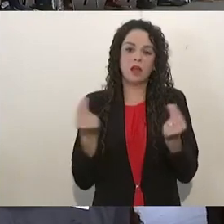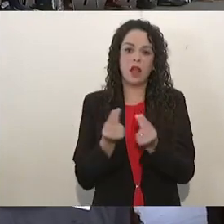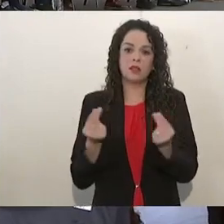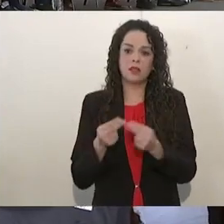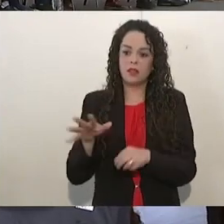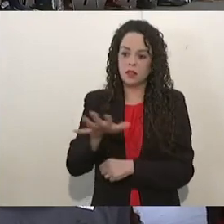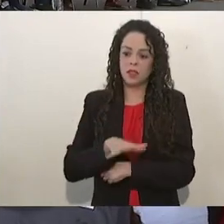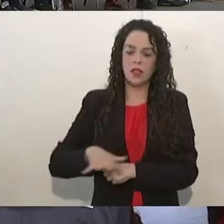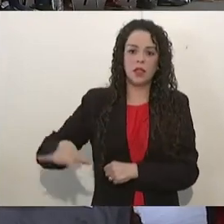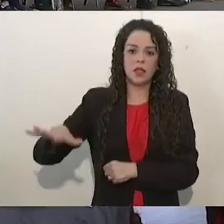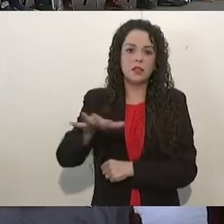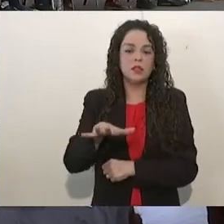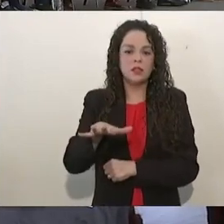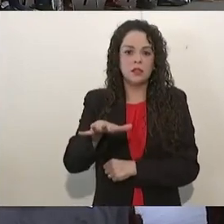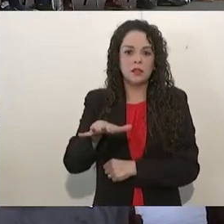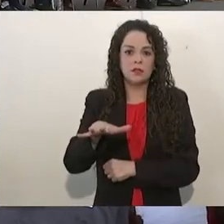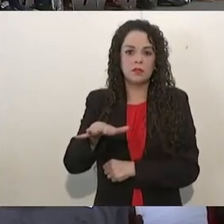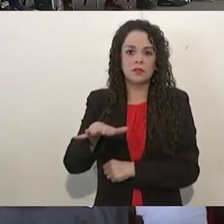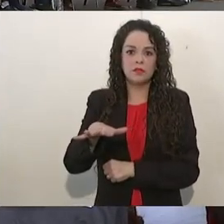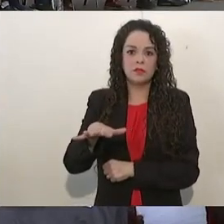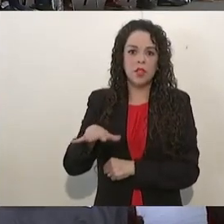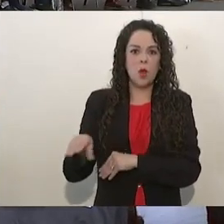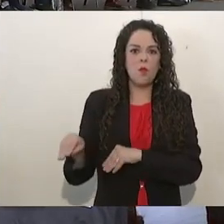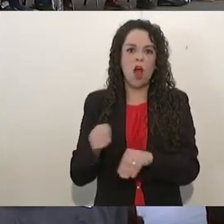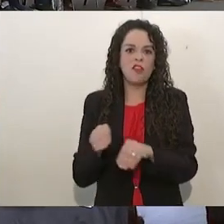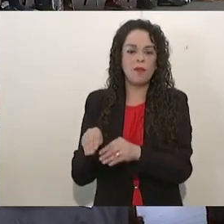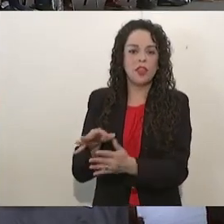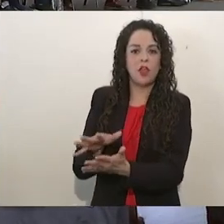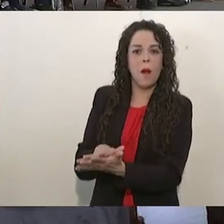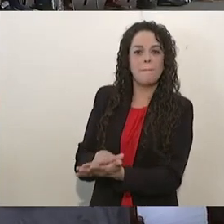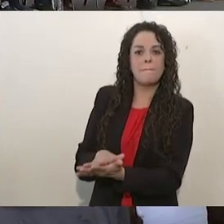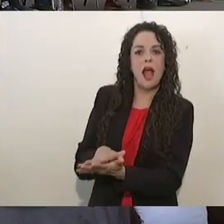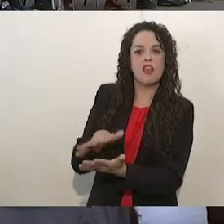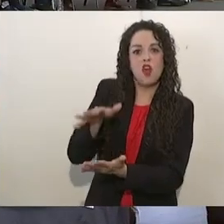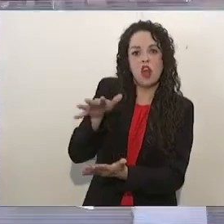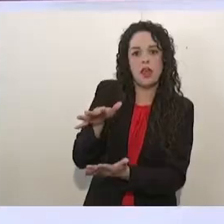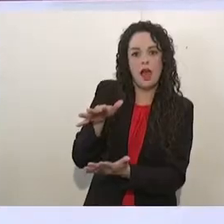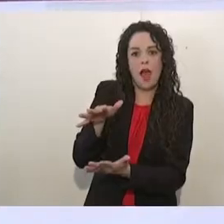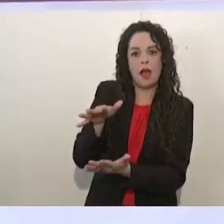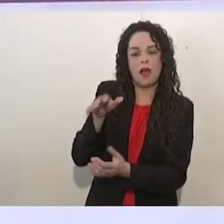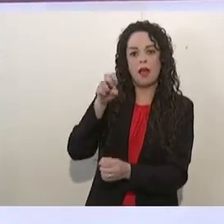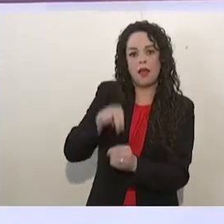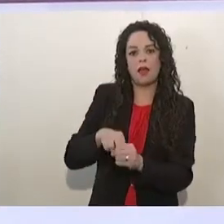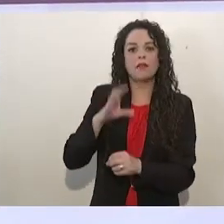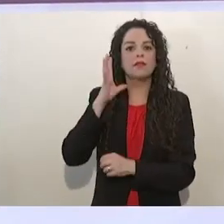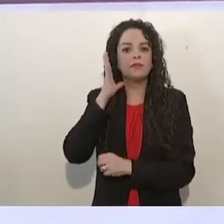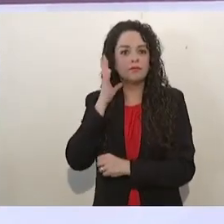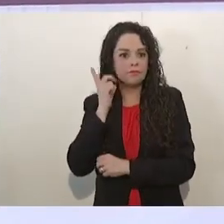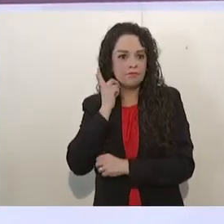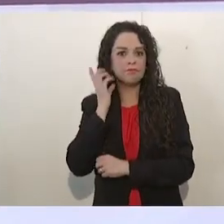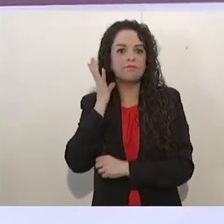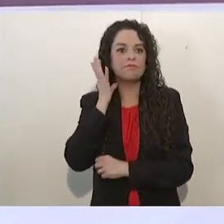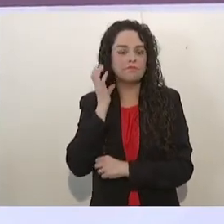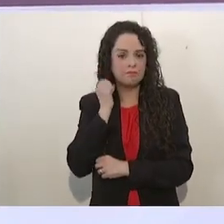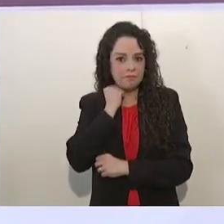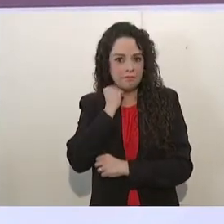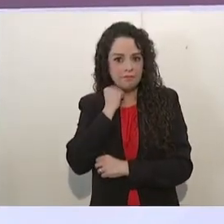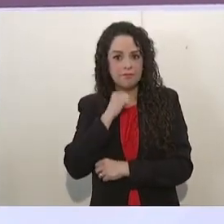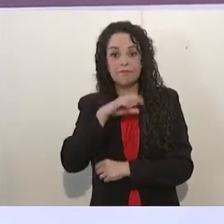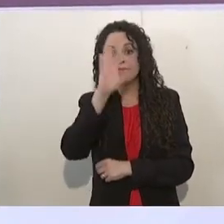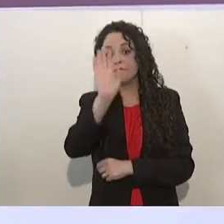movimiento tenga una mayoría calificada. ¿Y qué creen? ¿Qué